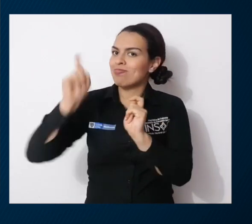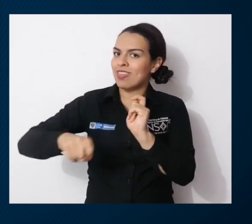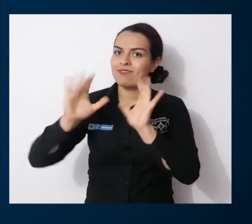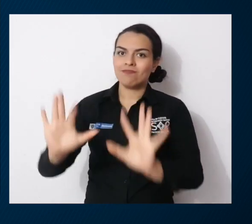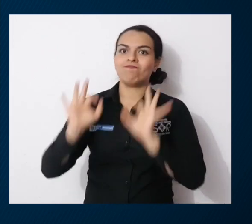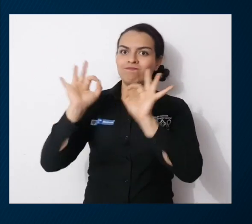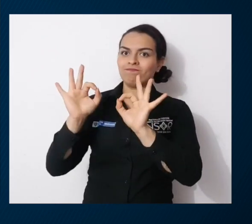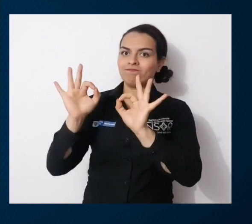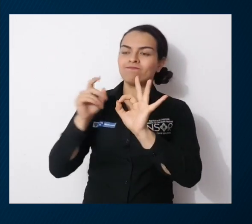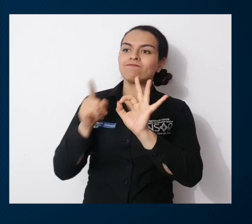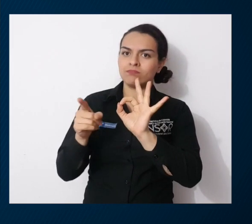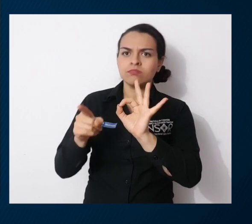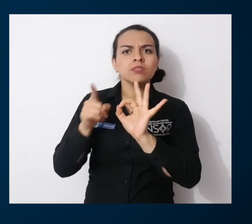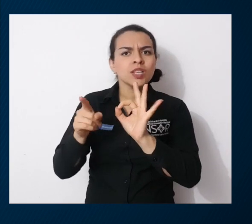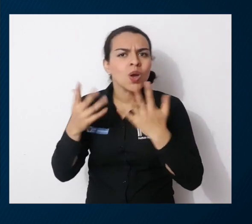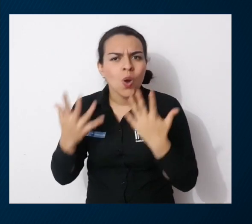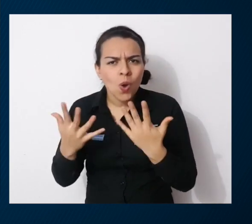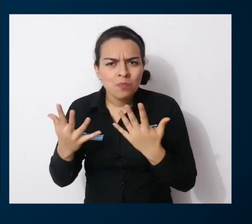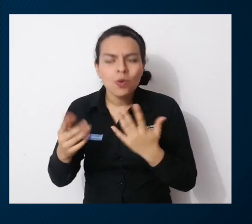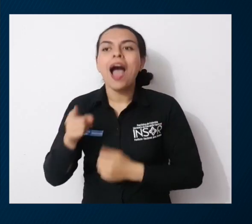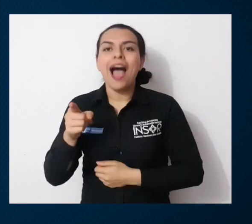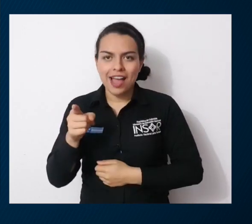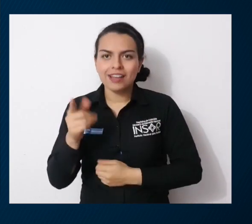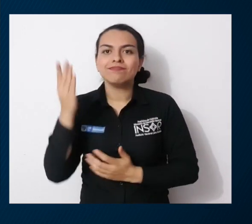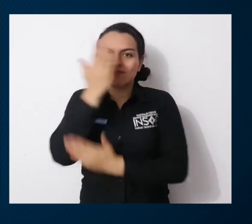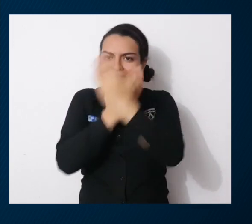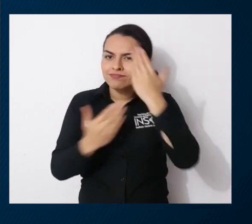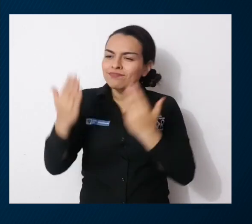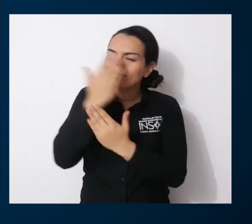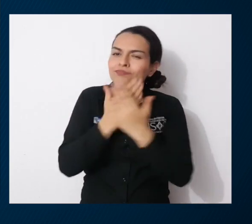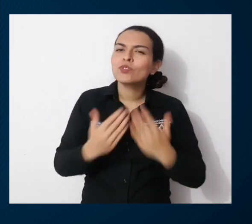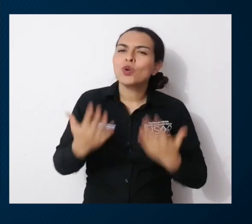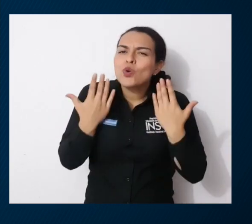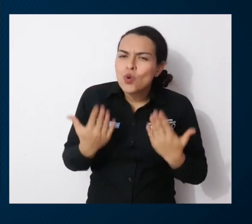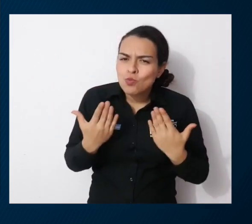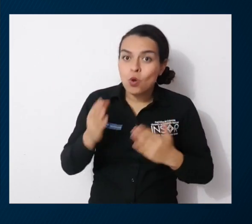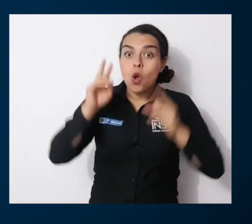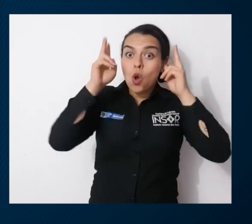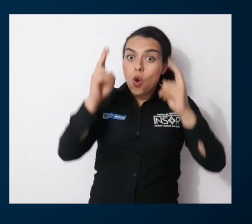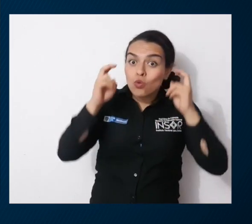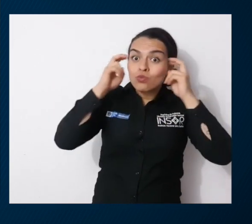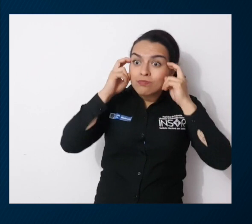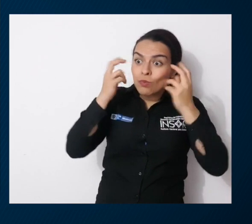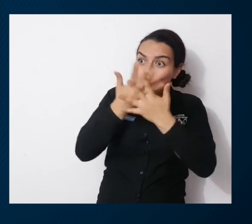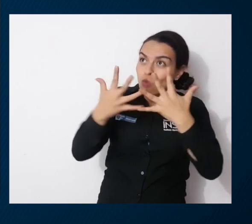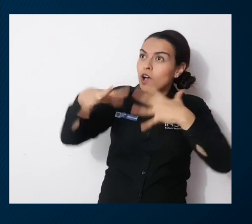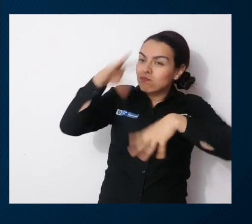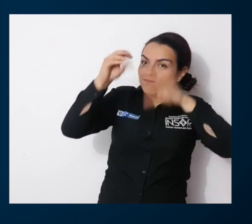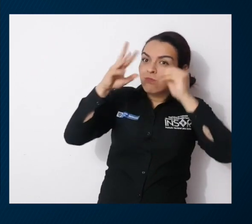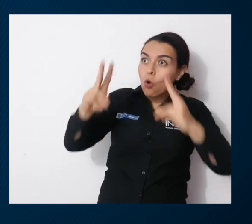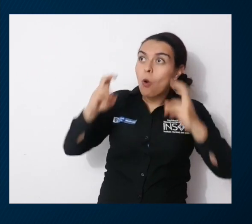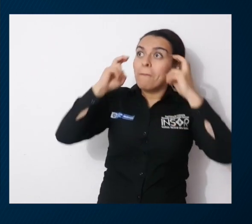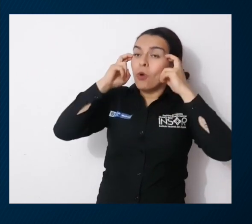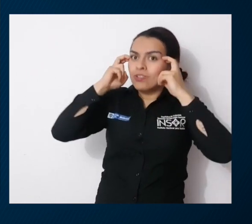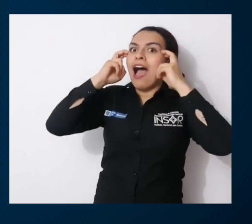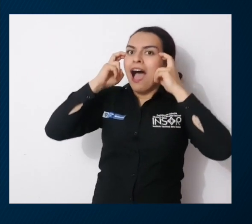depende mucho de tres elementos básicos que yo creo que son importantes desarrollar, y es considerar que el conocimiento no es un conocimiento idiotizado, no es un